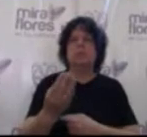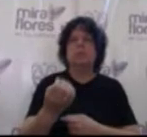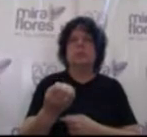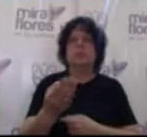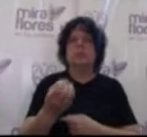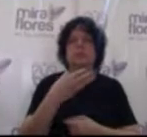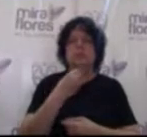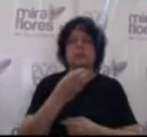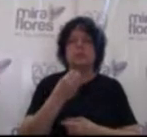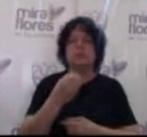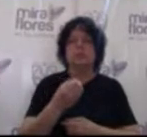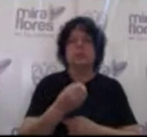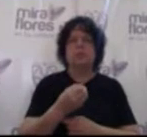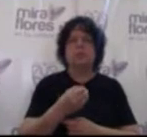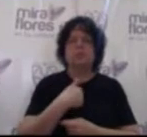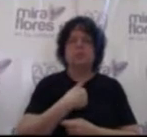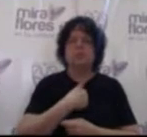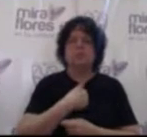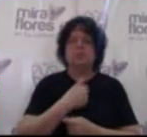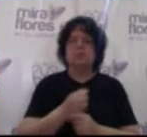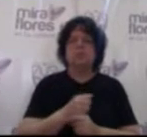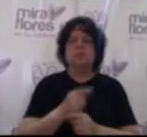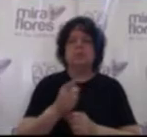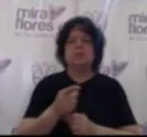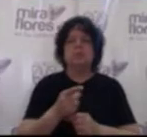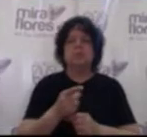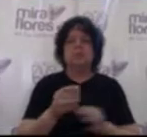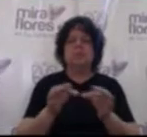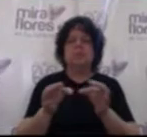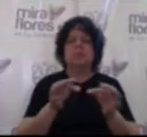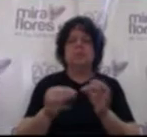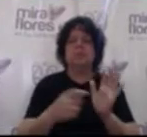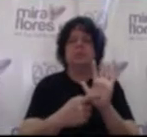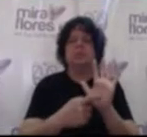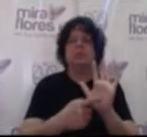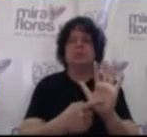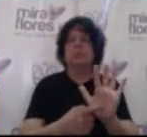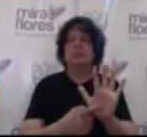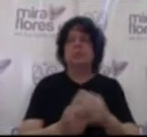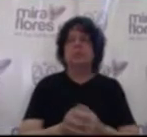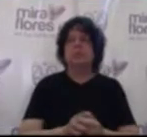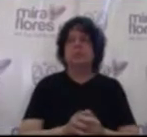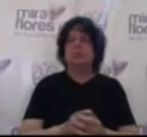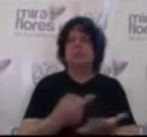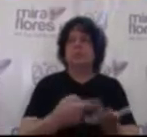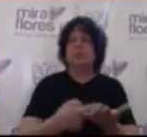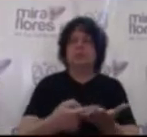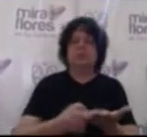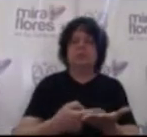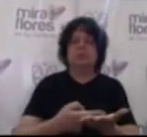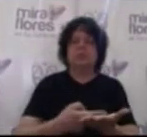motivos personales, de conformidad con las consideraciones expuestas en el presente acuerdo. Al debate.